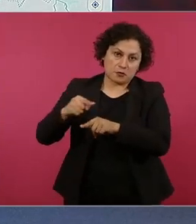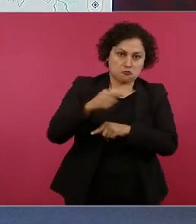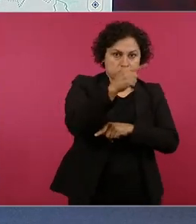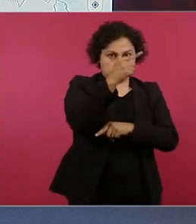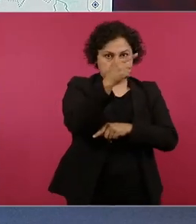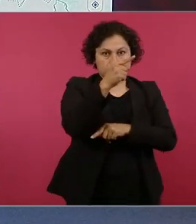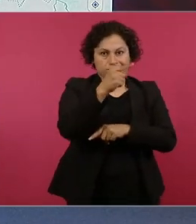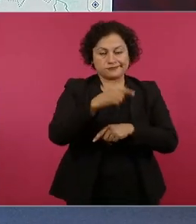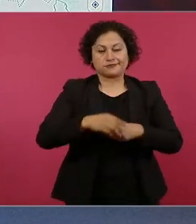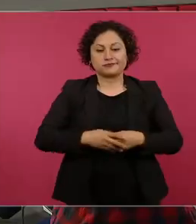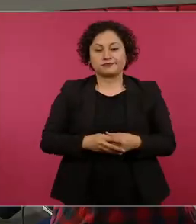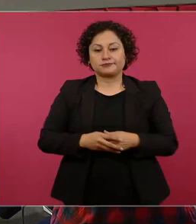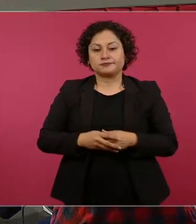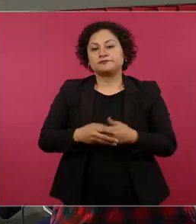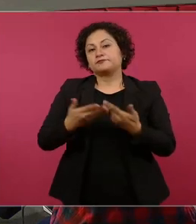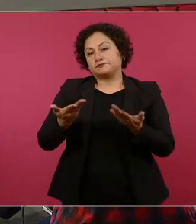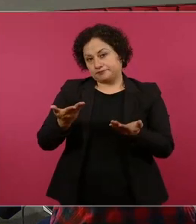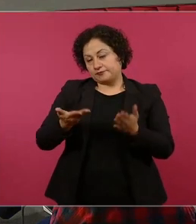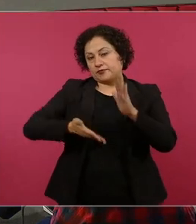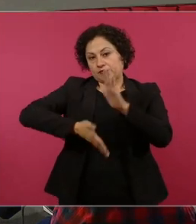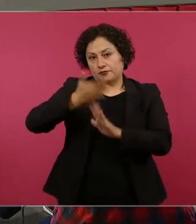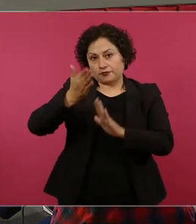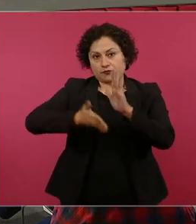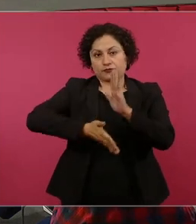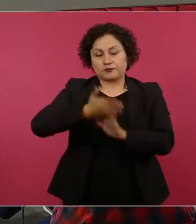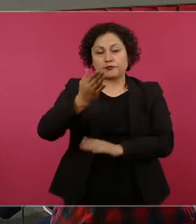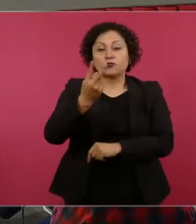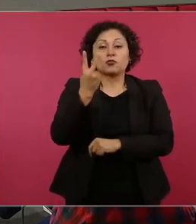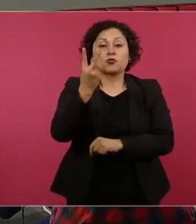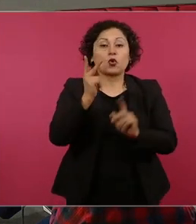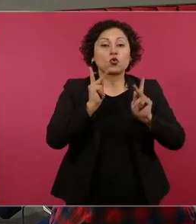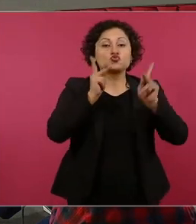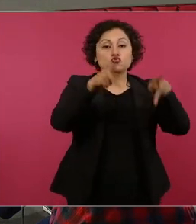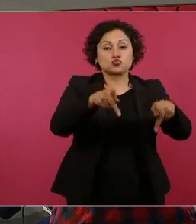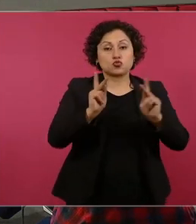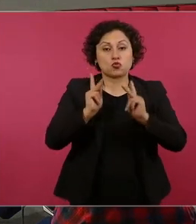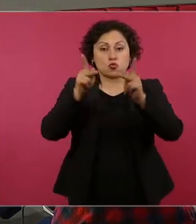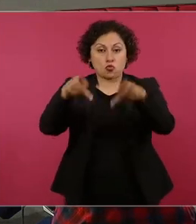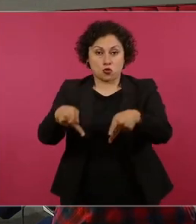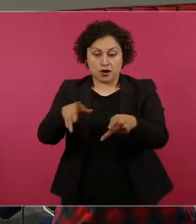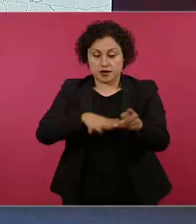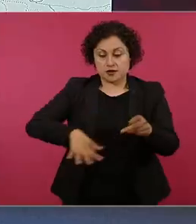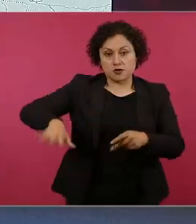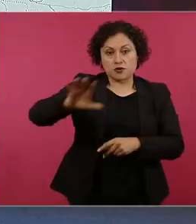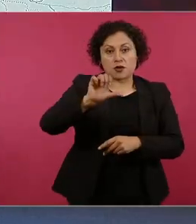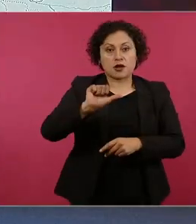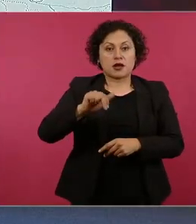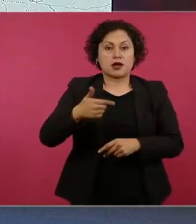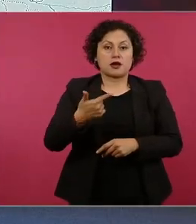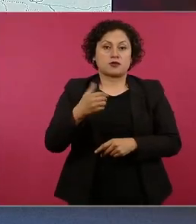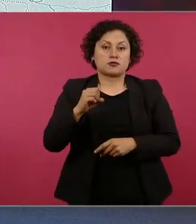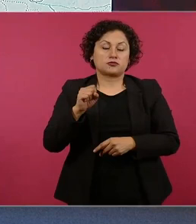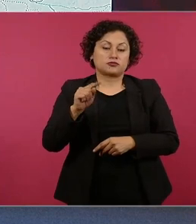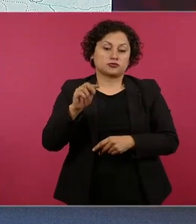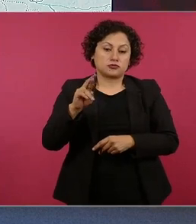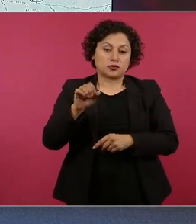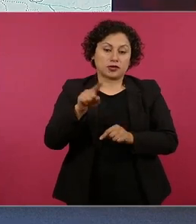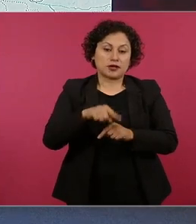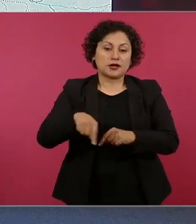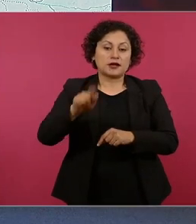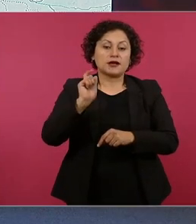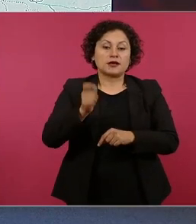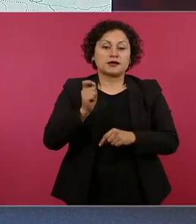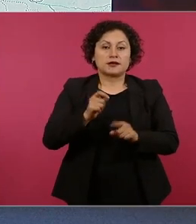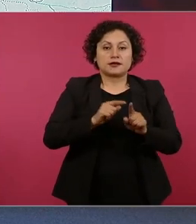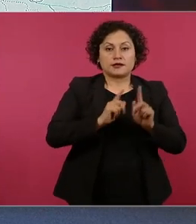así estamos haciendo dos puentes aquí en la angostura uno que se llama riso de oro y otro que se